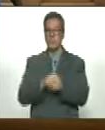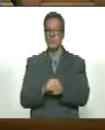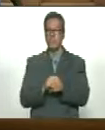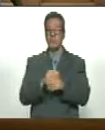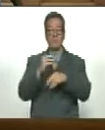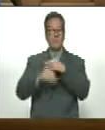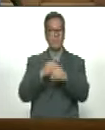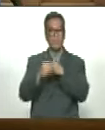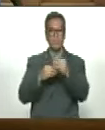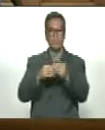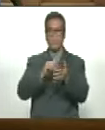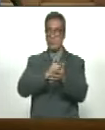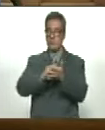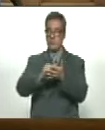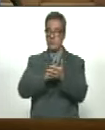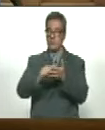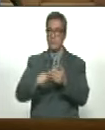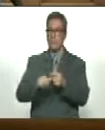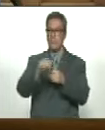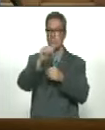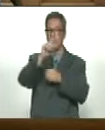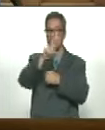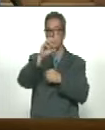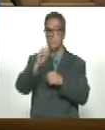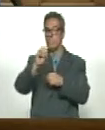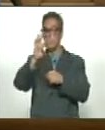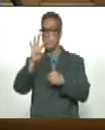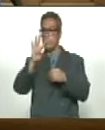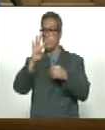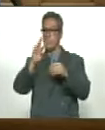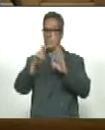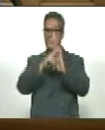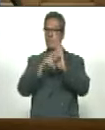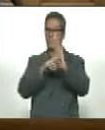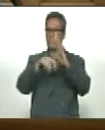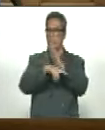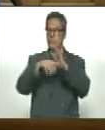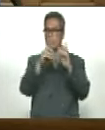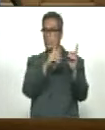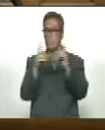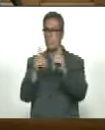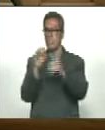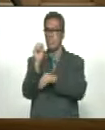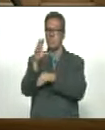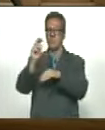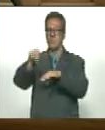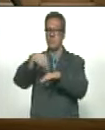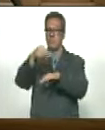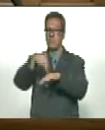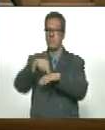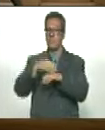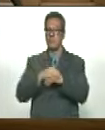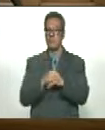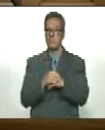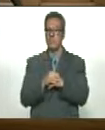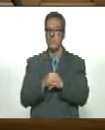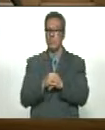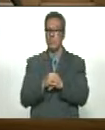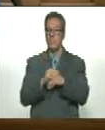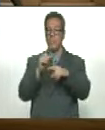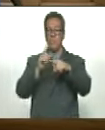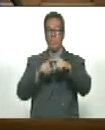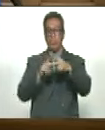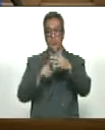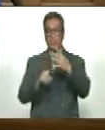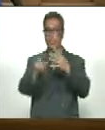de conformidad con lo establecido en el artículo 104 del Reglamento Interior y de Debates de la Asamblea Nacional.